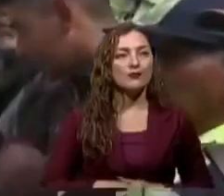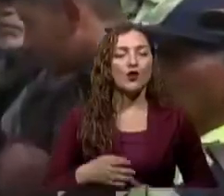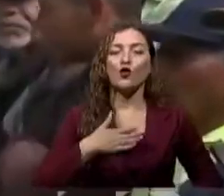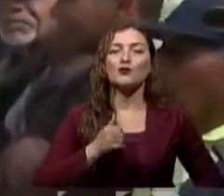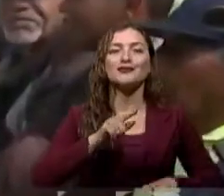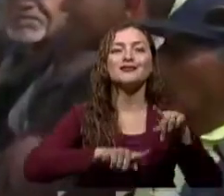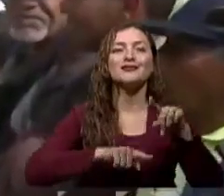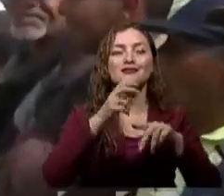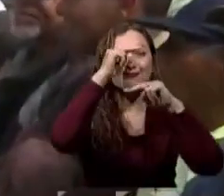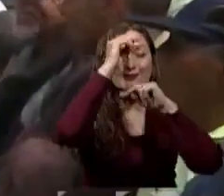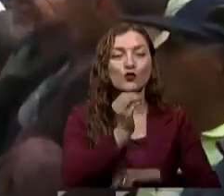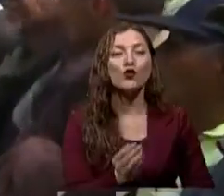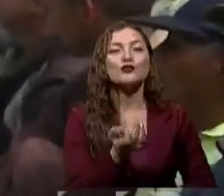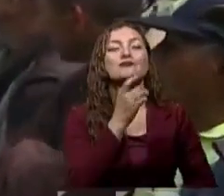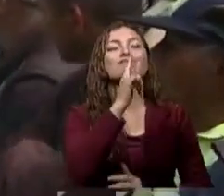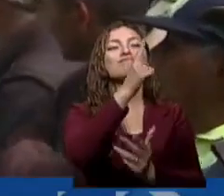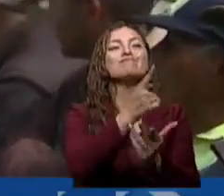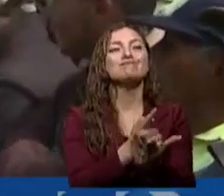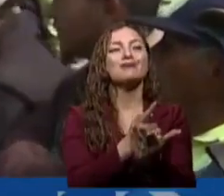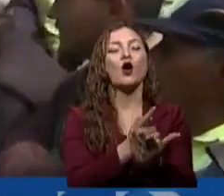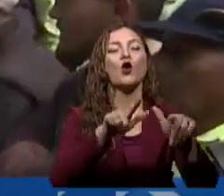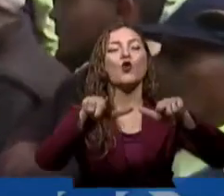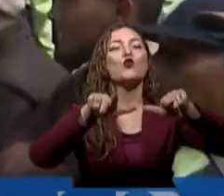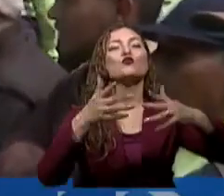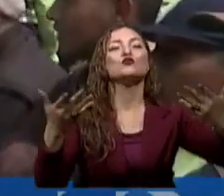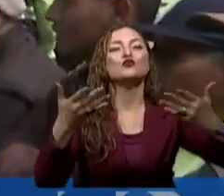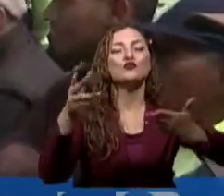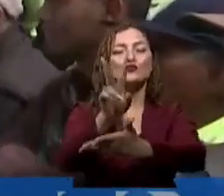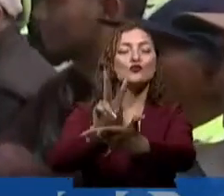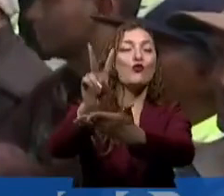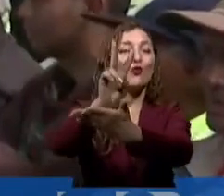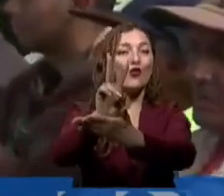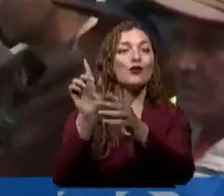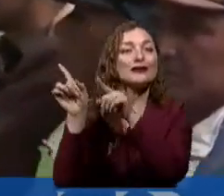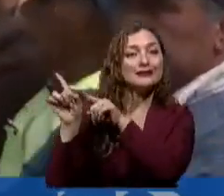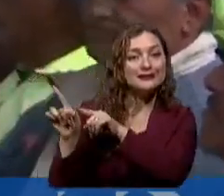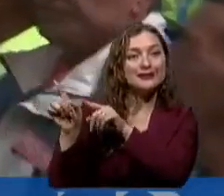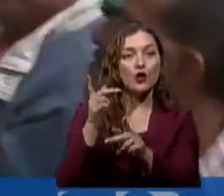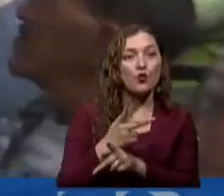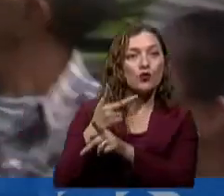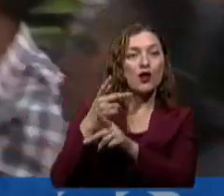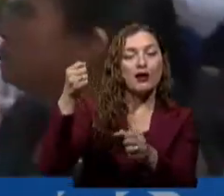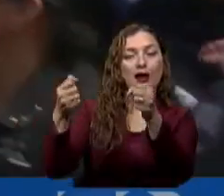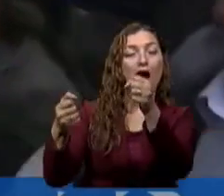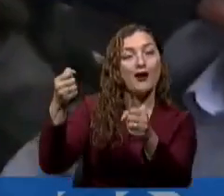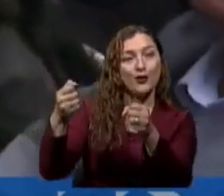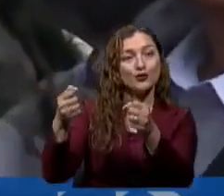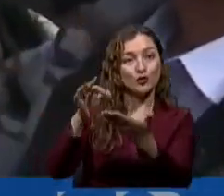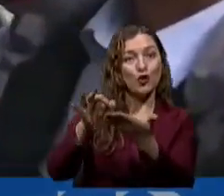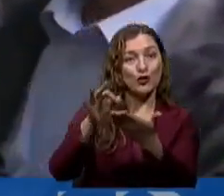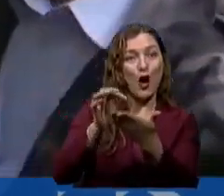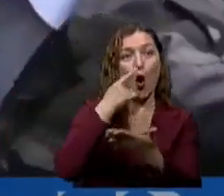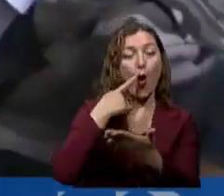¿Qué tal, Gaby, amigos televidentes? Muy buenos días. Así es, estamos en el sector de la Villaflora, justamente con los cuidadores de autos de esta zona,